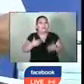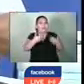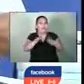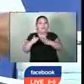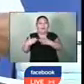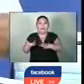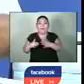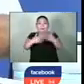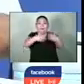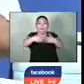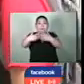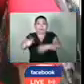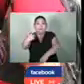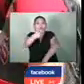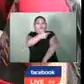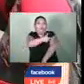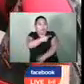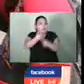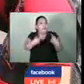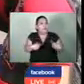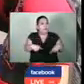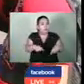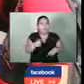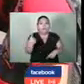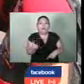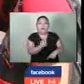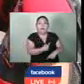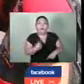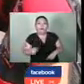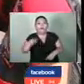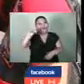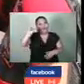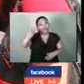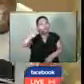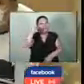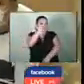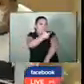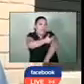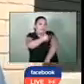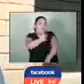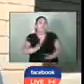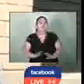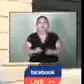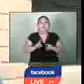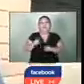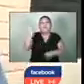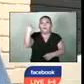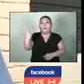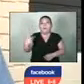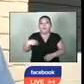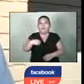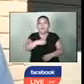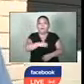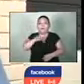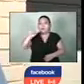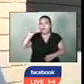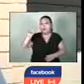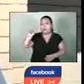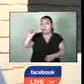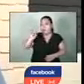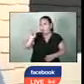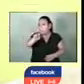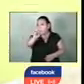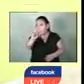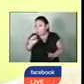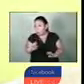diferentes farmacéuticas continúan aplicándose a la población en dos dosis. Sin embargo, Iván Solano responde si es viable